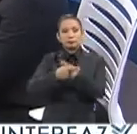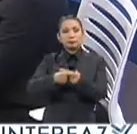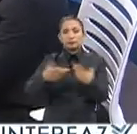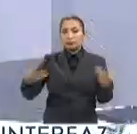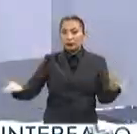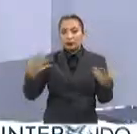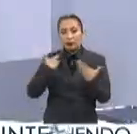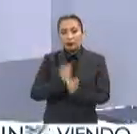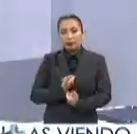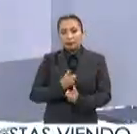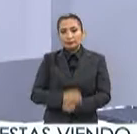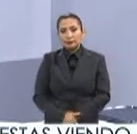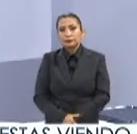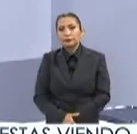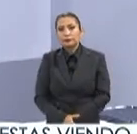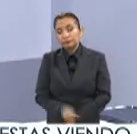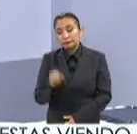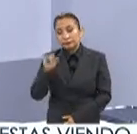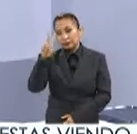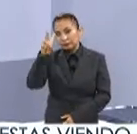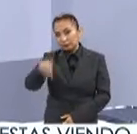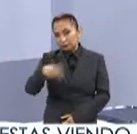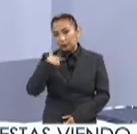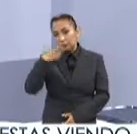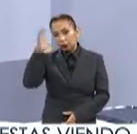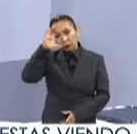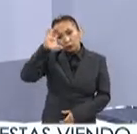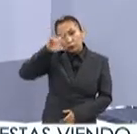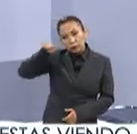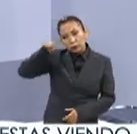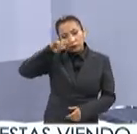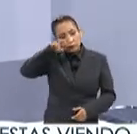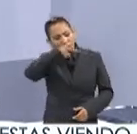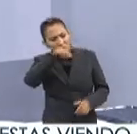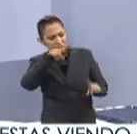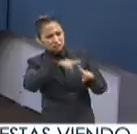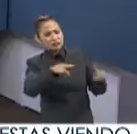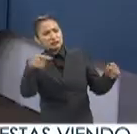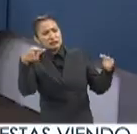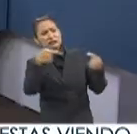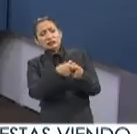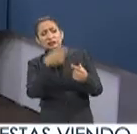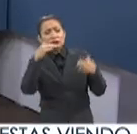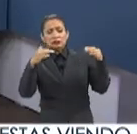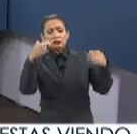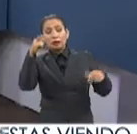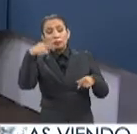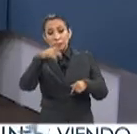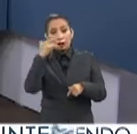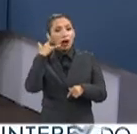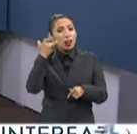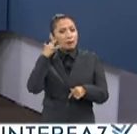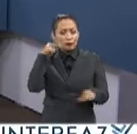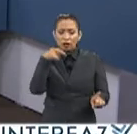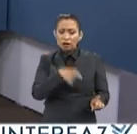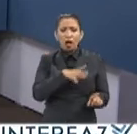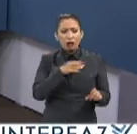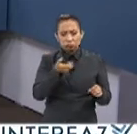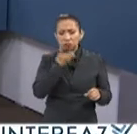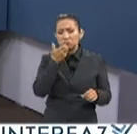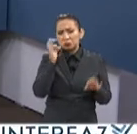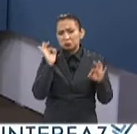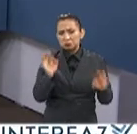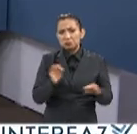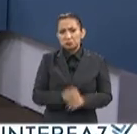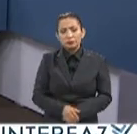escisión, desgarramiento, ¿no? Sí, claro, como en términos culturales, obvio, hay como una disparidad, pero en California especialmente se han adaptado